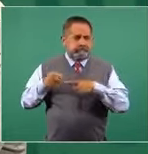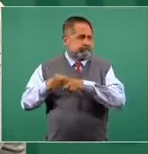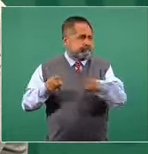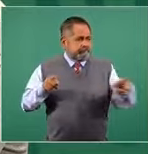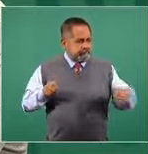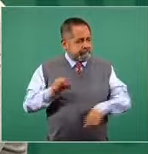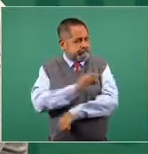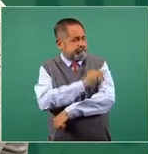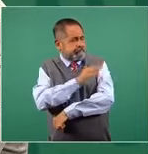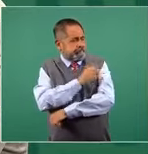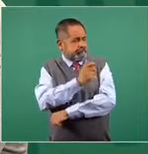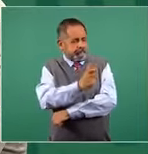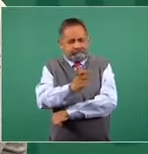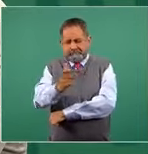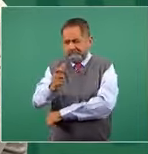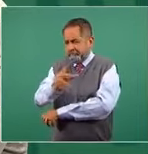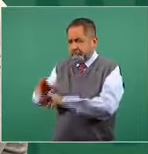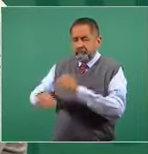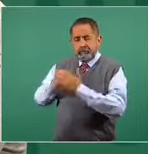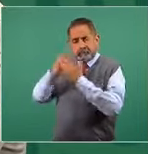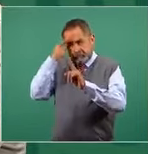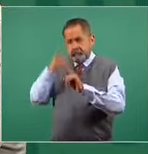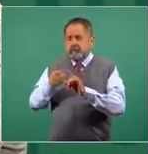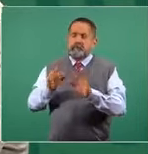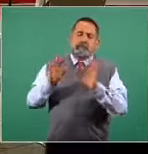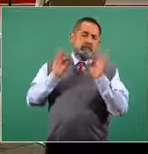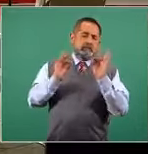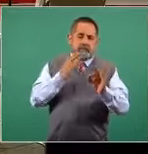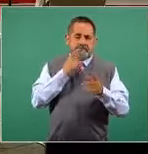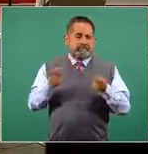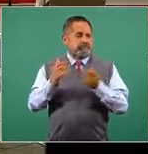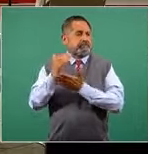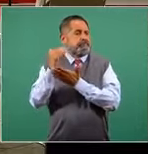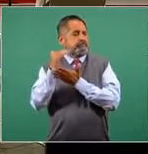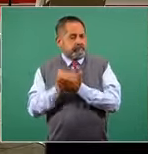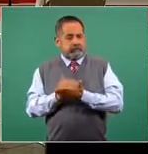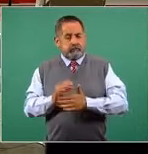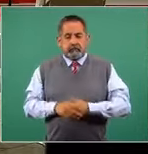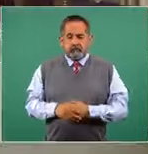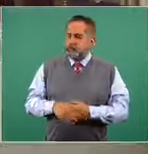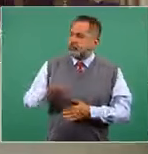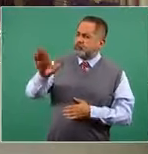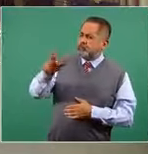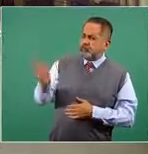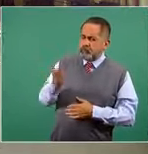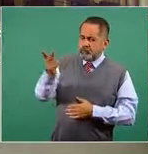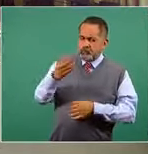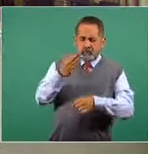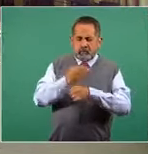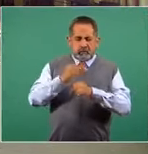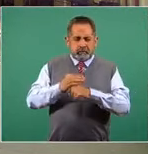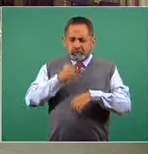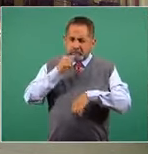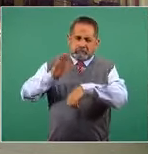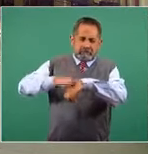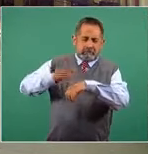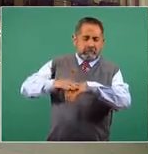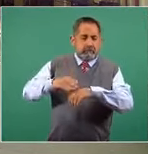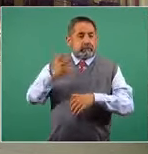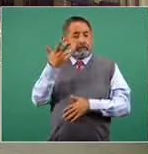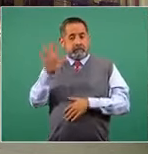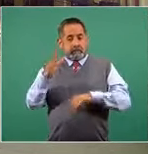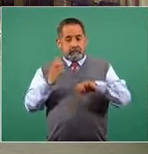objetivo de la vacunación como en su momento el objetivo del control epidémico. ¿Se podría considerar que es un foco amarillo, 10